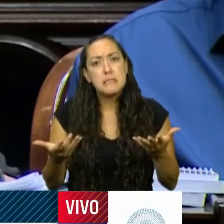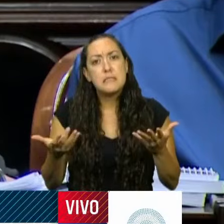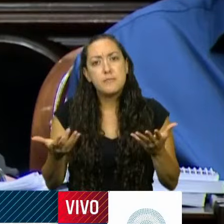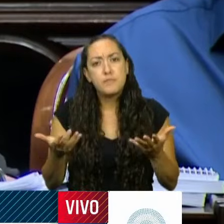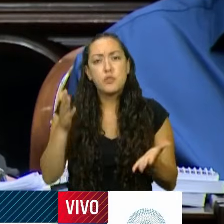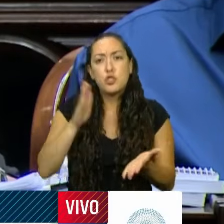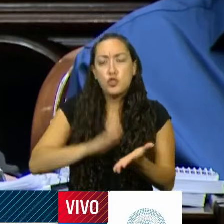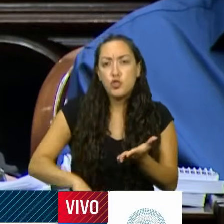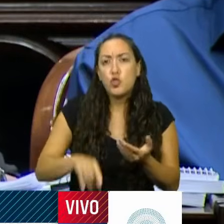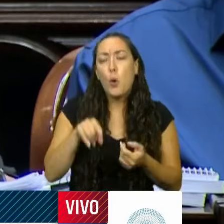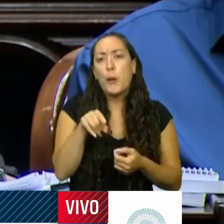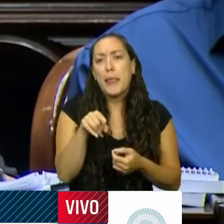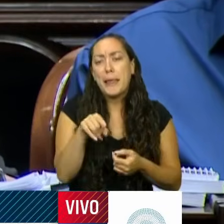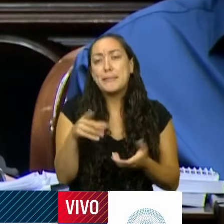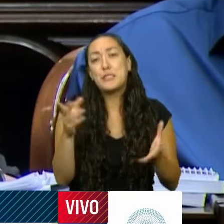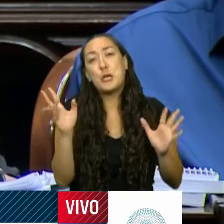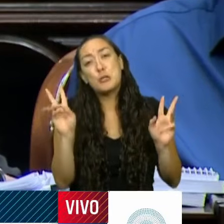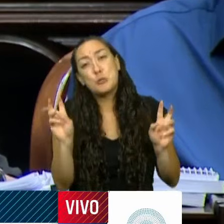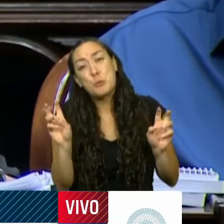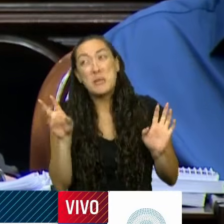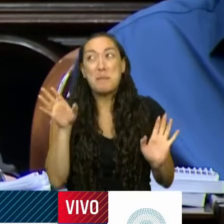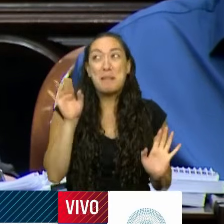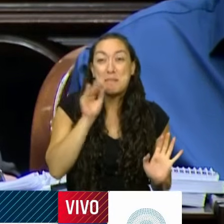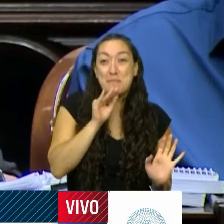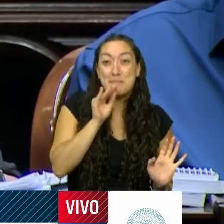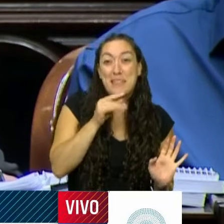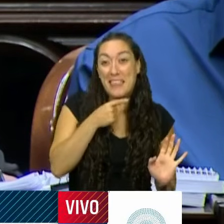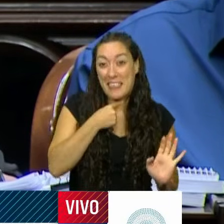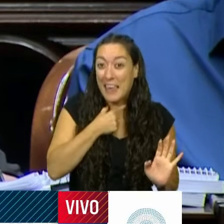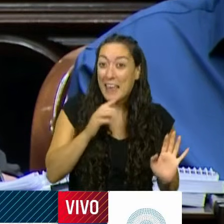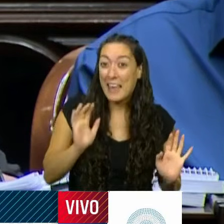frente a ese disimulo que se pretende,